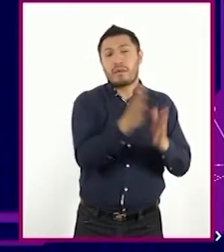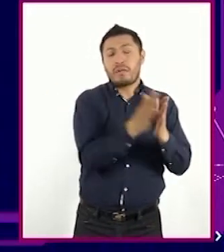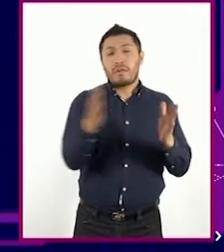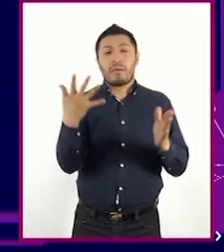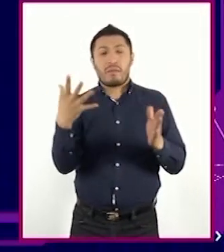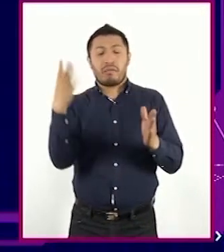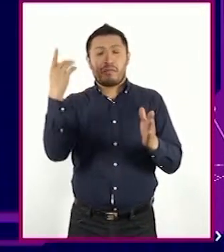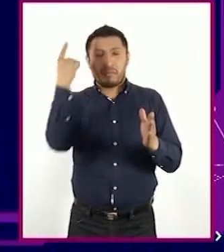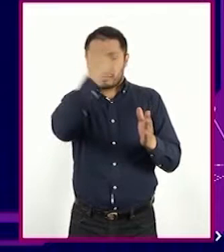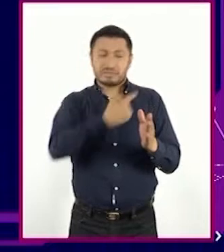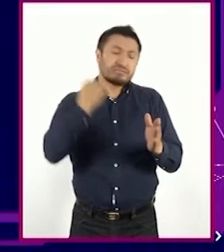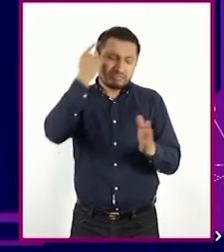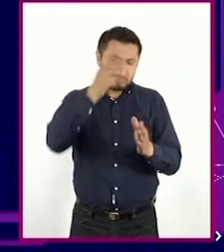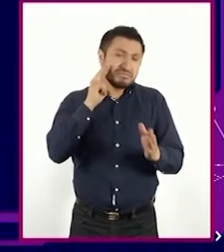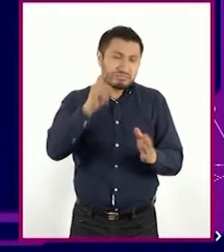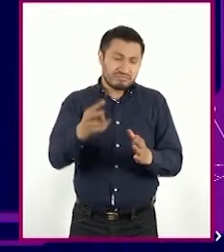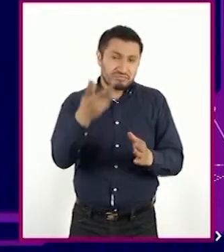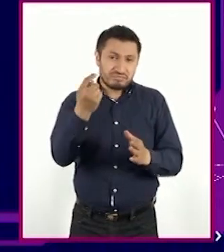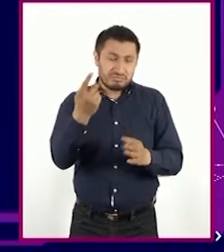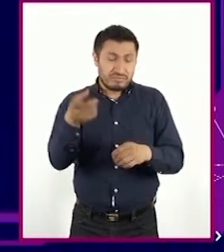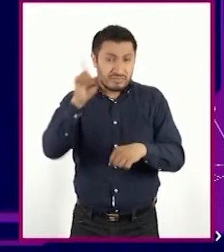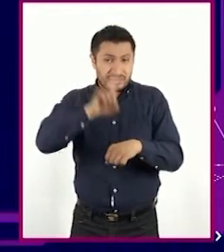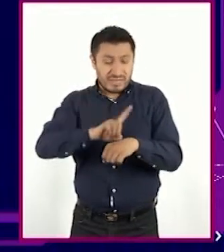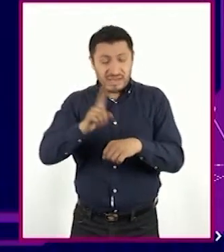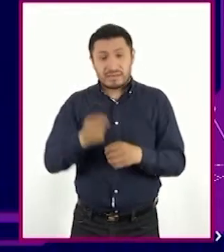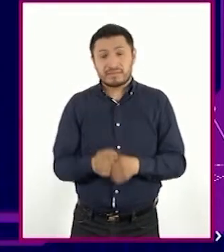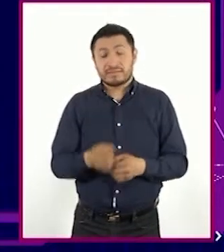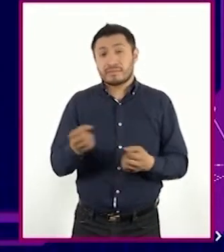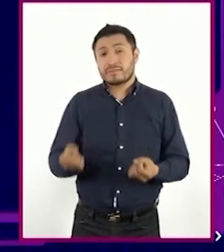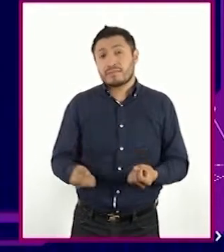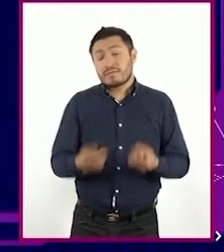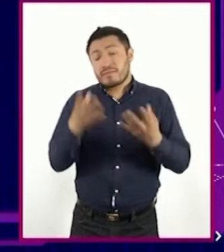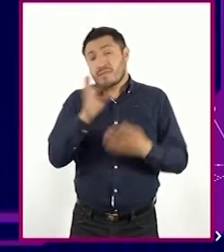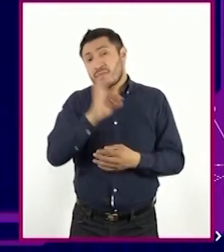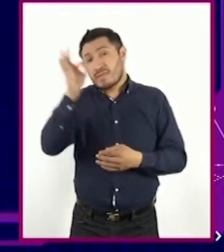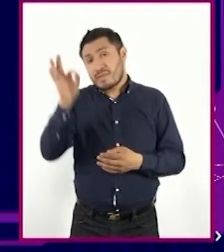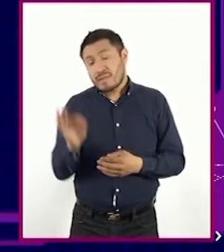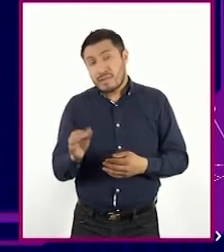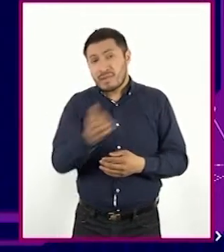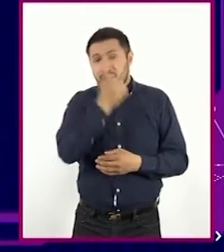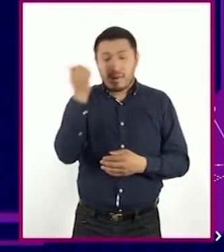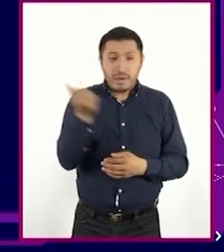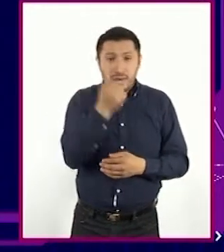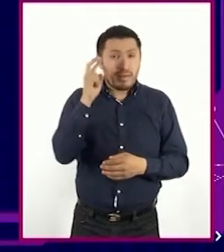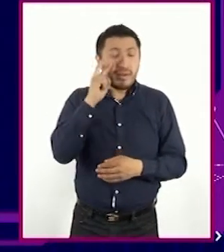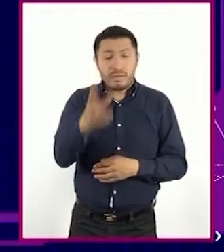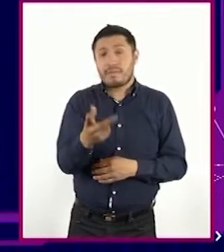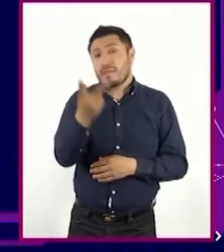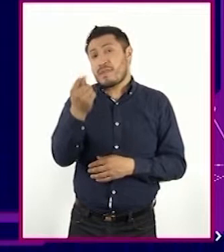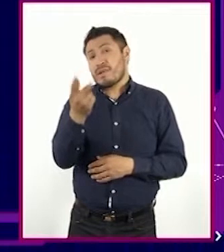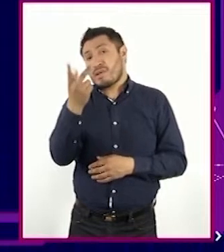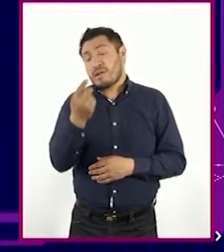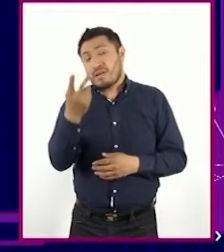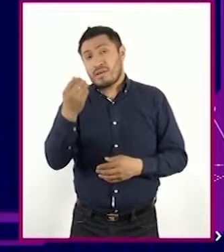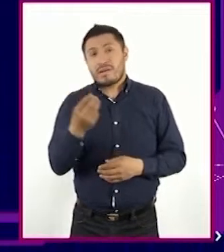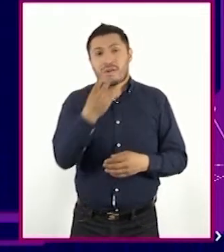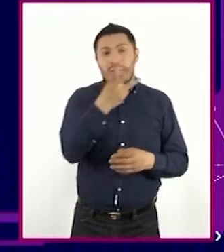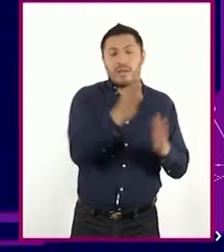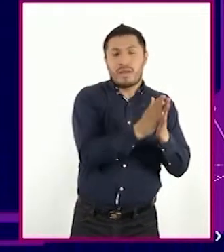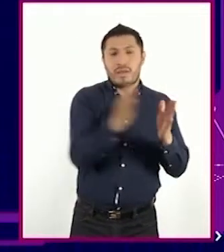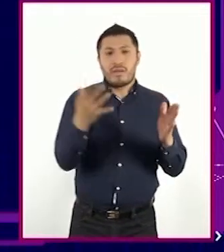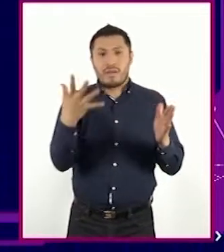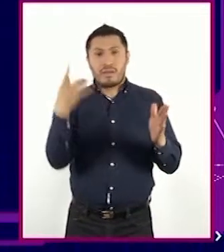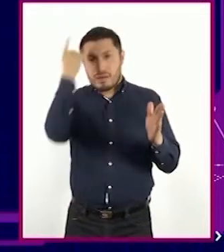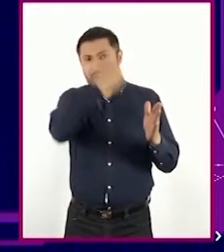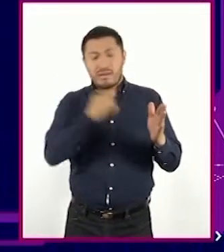5 horas. Muy bien. ¿Y cuál es el porcentaje de alumnas y alumnos ve televisión de 3 a